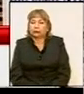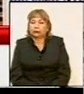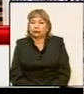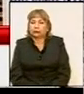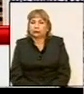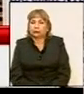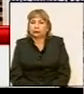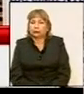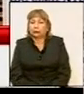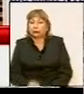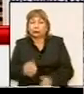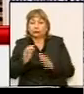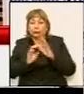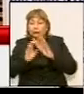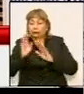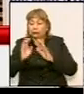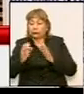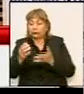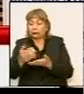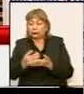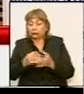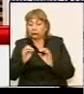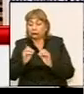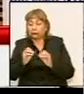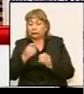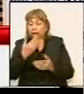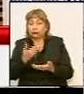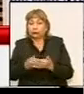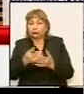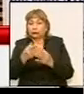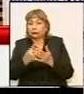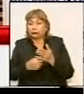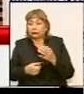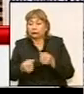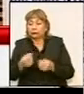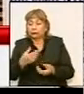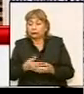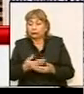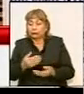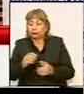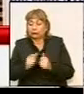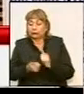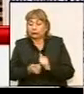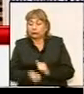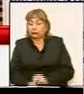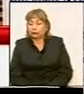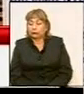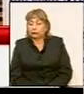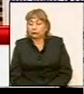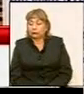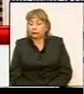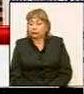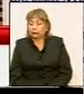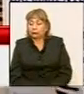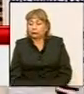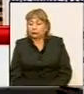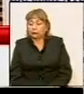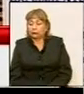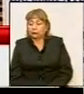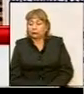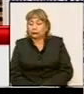El calendario y la cartera estimada de proyectos, esto está octubre, esto va cambiando cada mes, ¿no? Esto está octubre de este